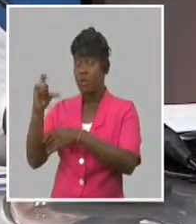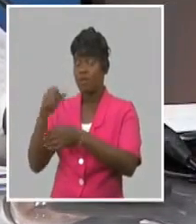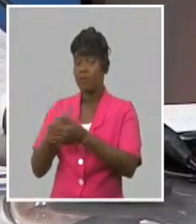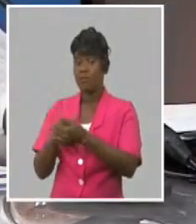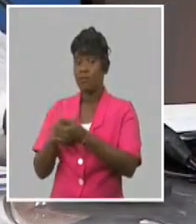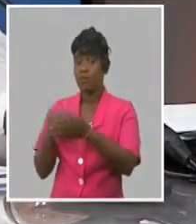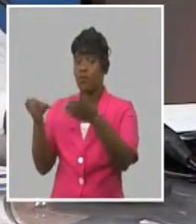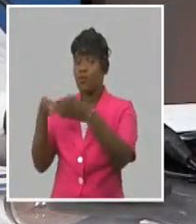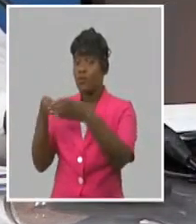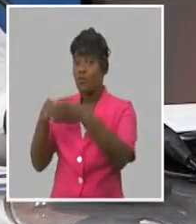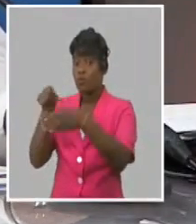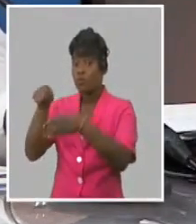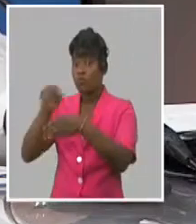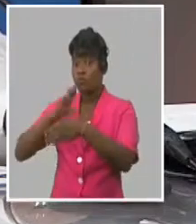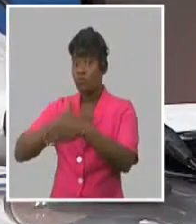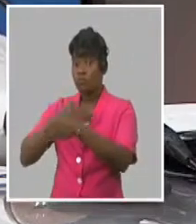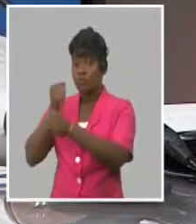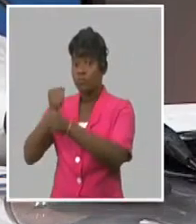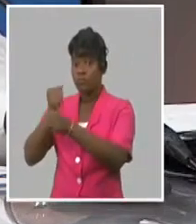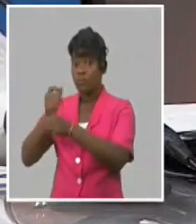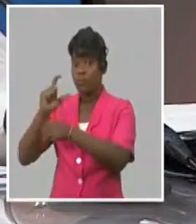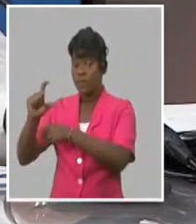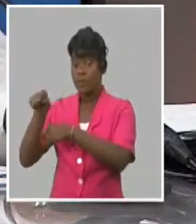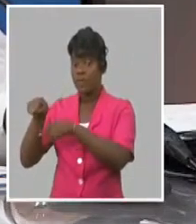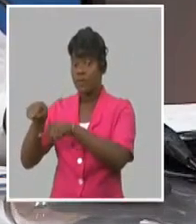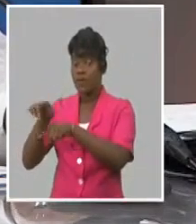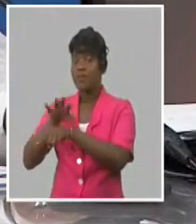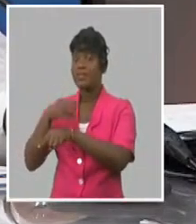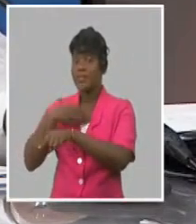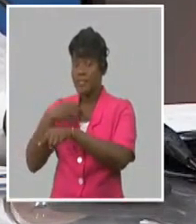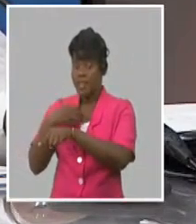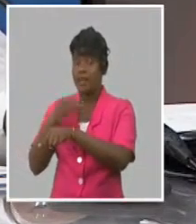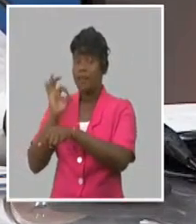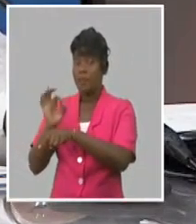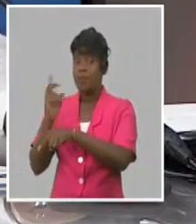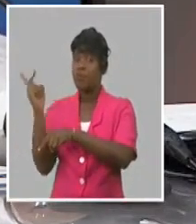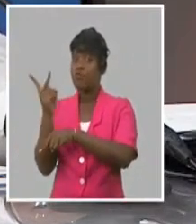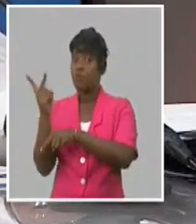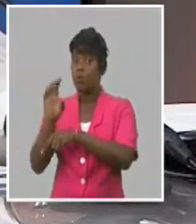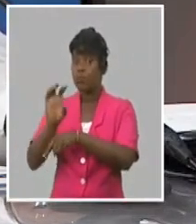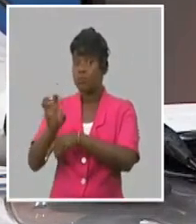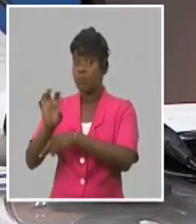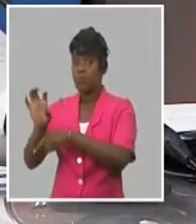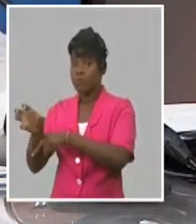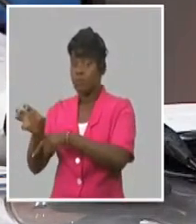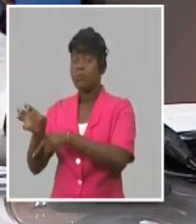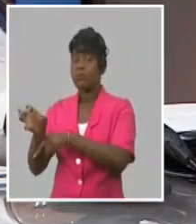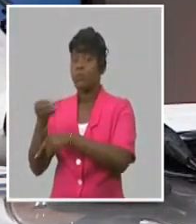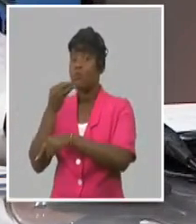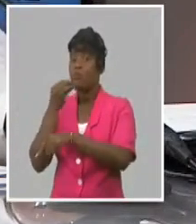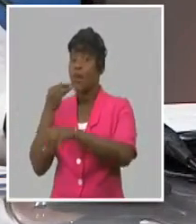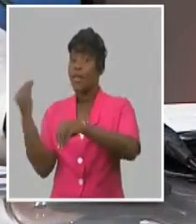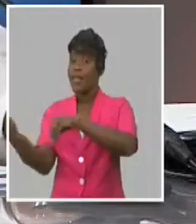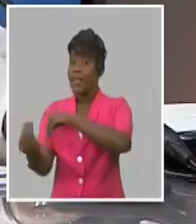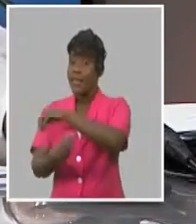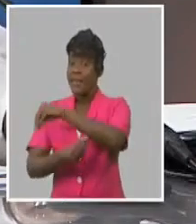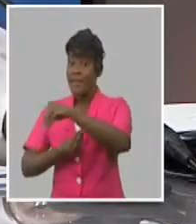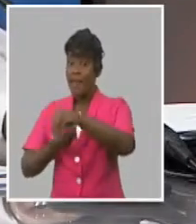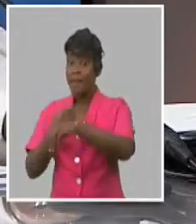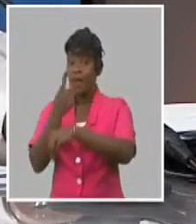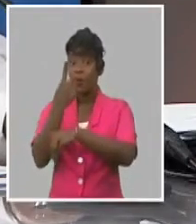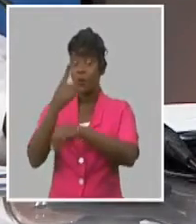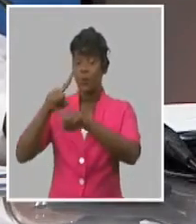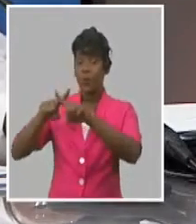La cooperativa, como tiene cuentas en CUC y en pesos, y cambia el tipo de cambio de